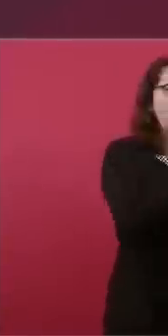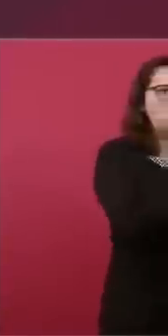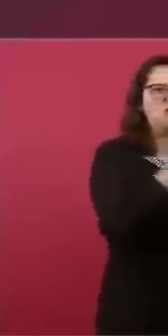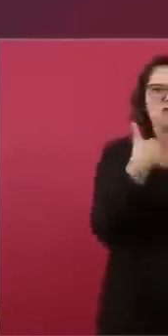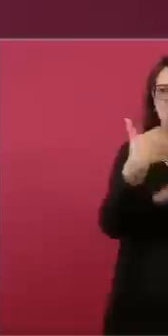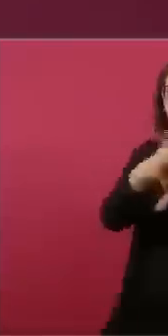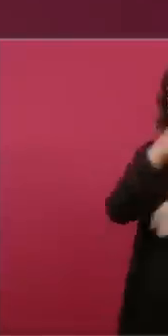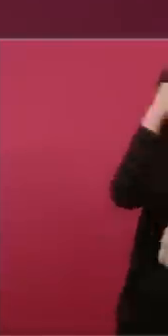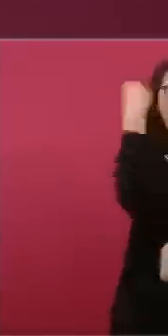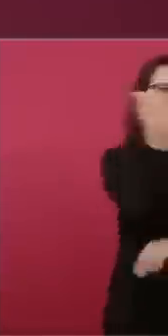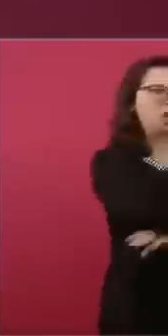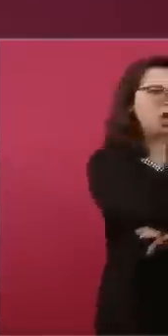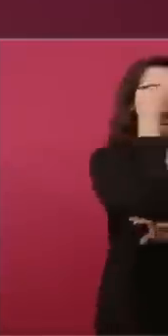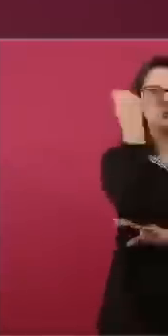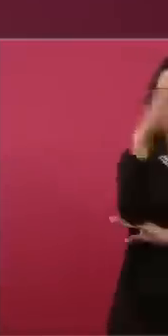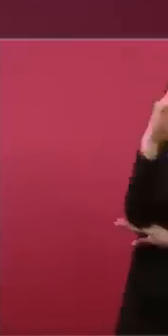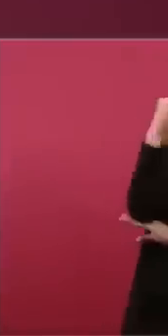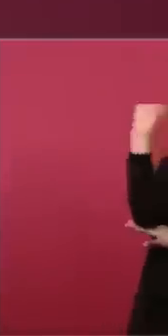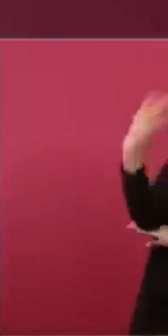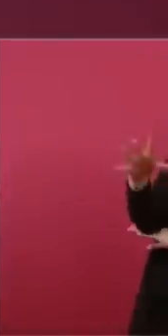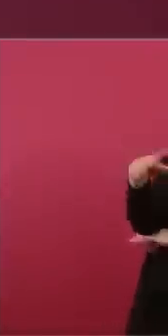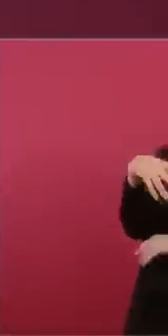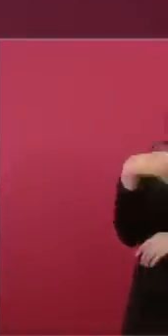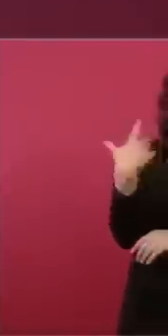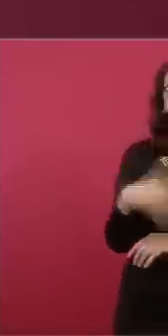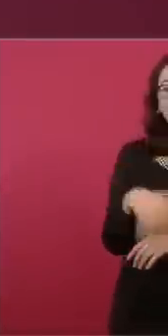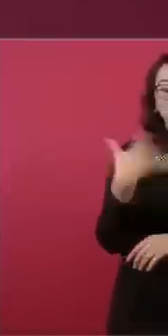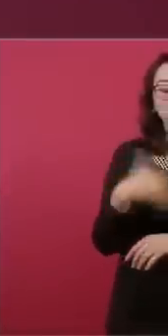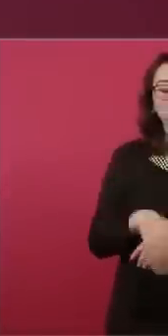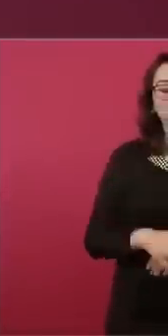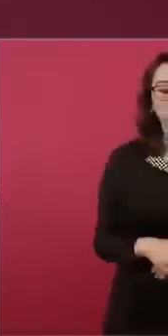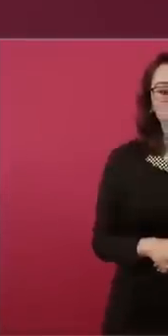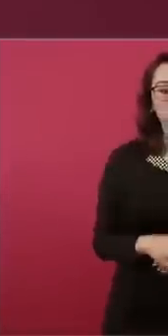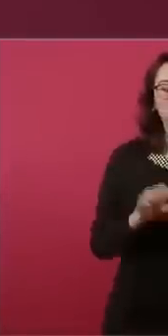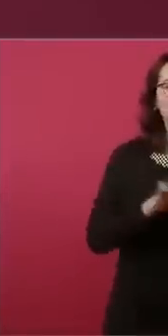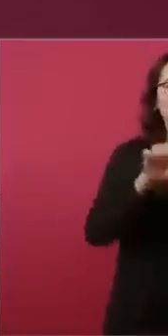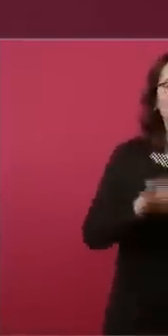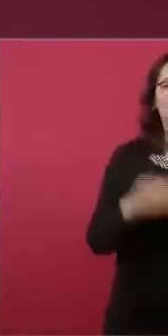Por ejemplo, en el 2006 contrataron